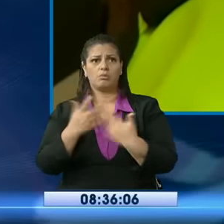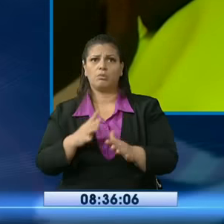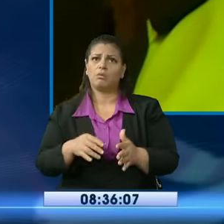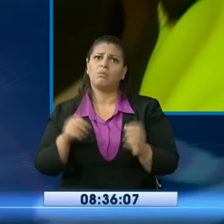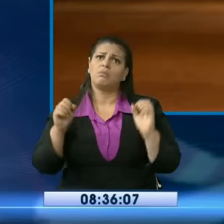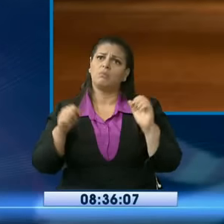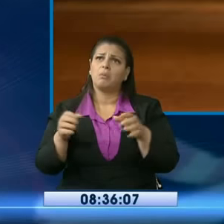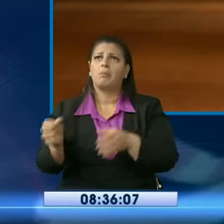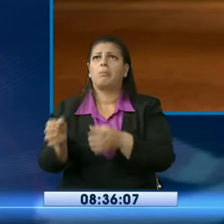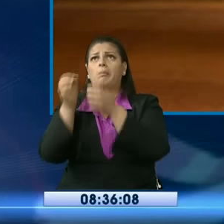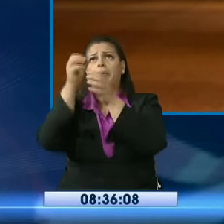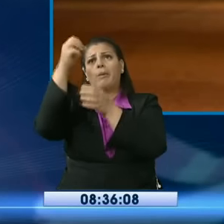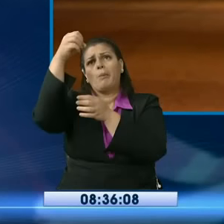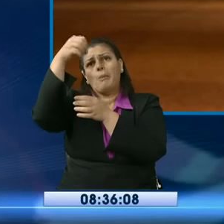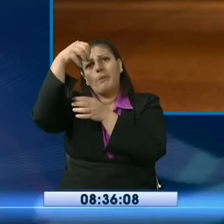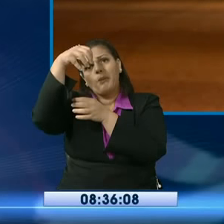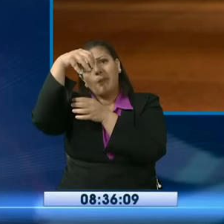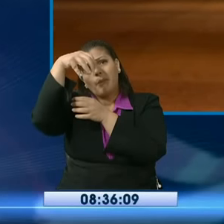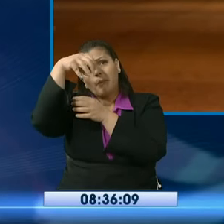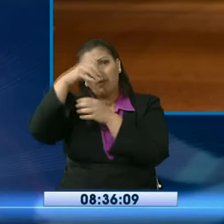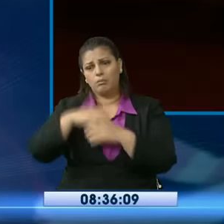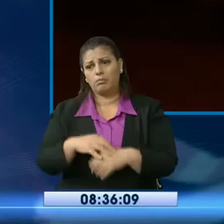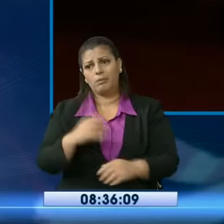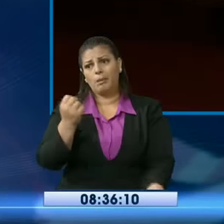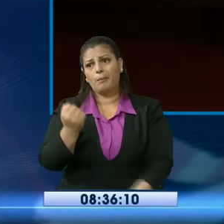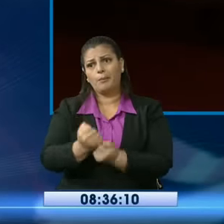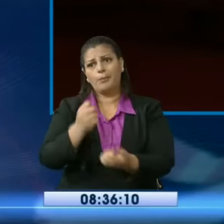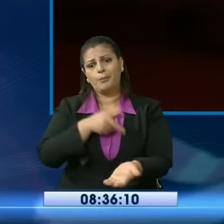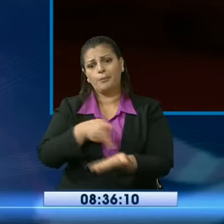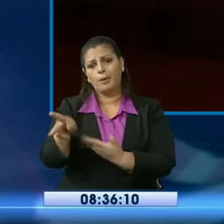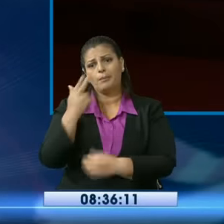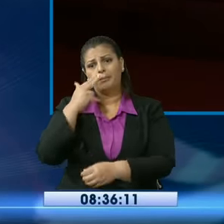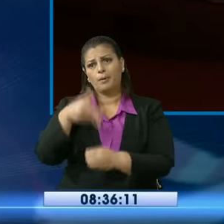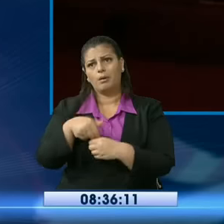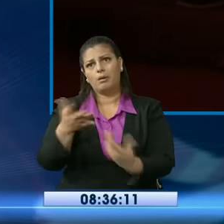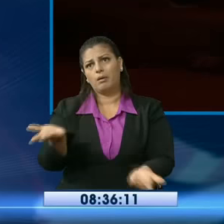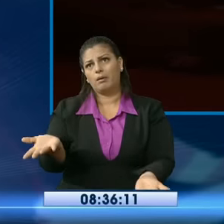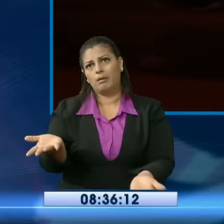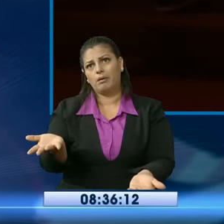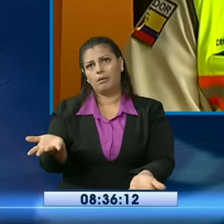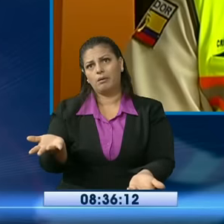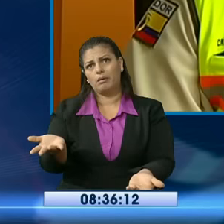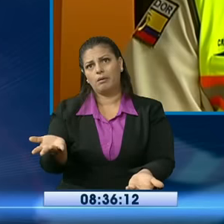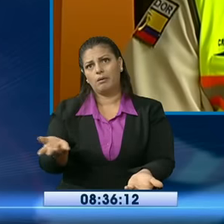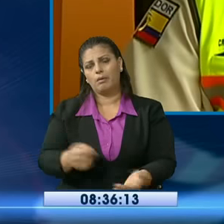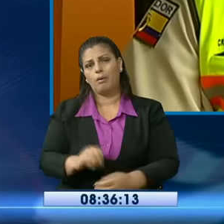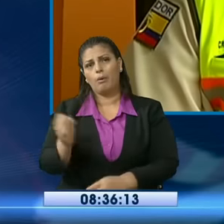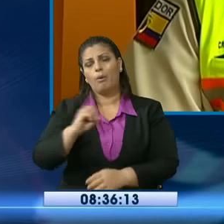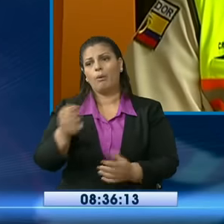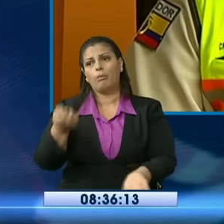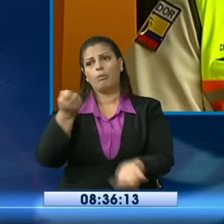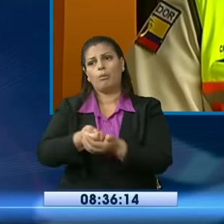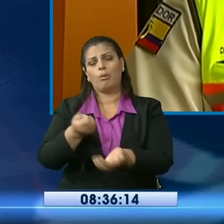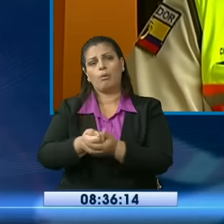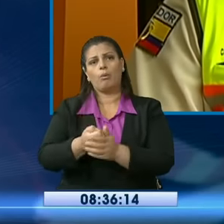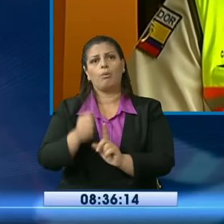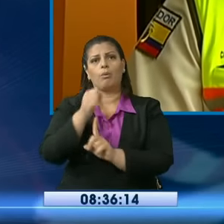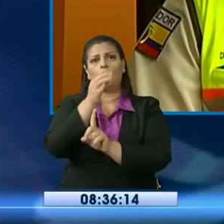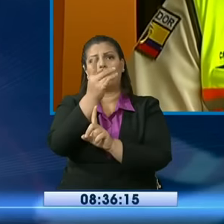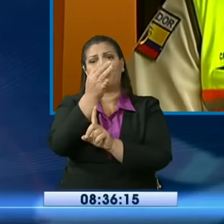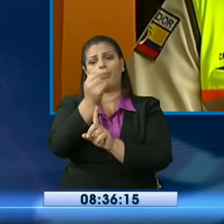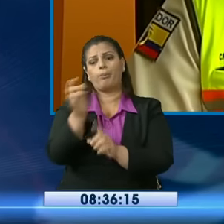Que a lo mejor ahí ponemos ahí para el combustible todo. O ponemos las velitas, aunque sea para reemplazarlas cuando se terminen.